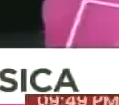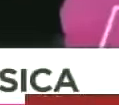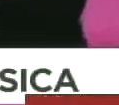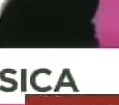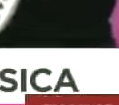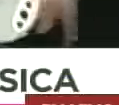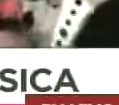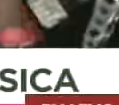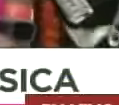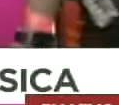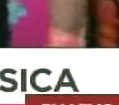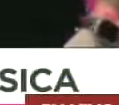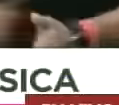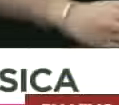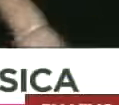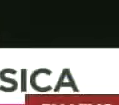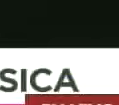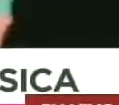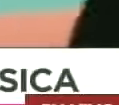mejor y seguro,